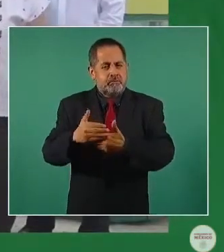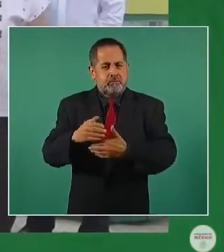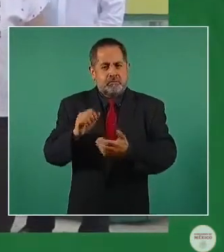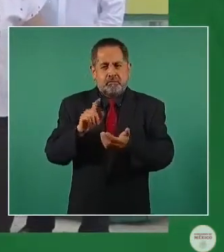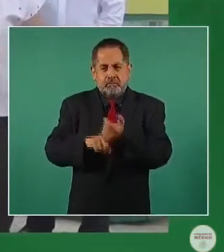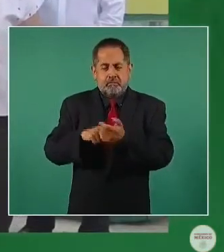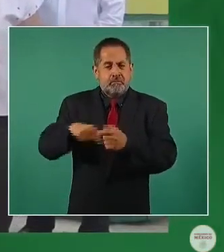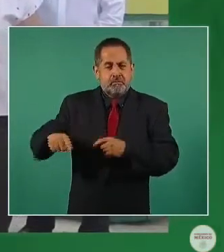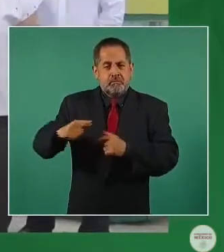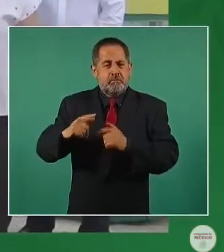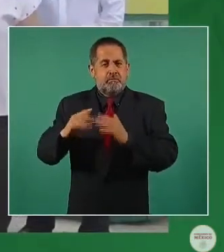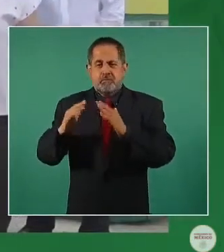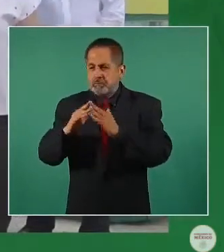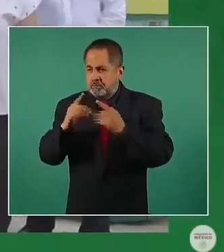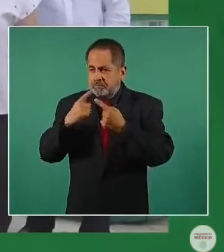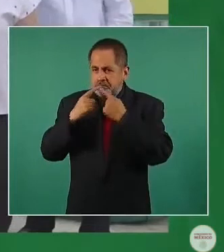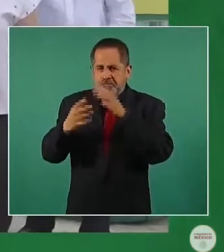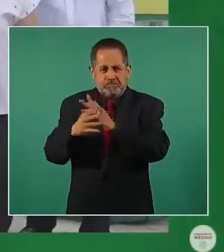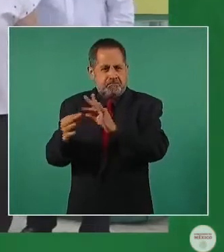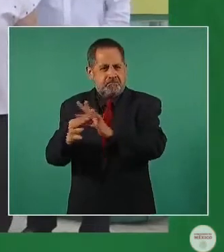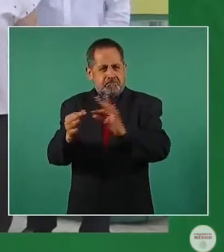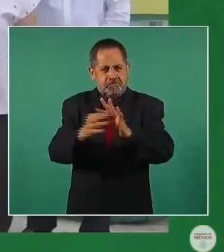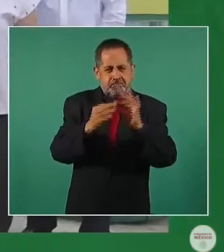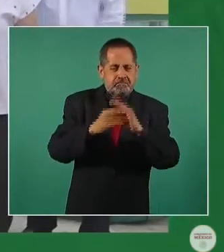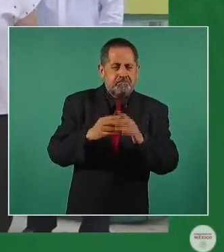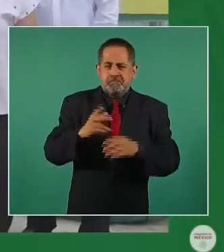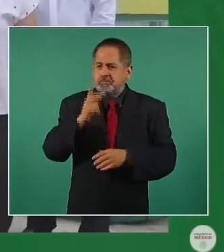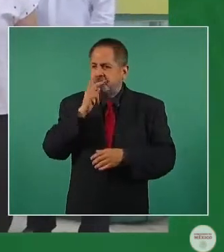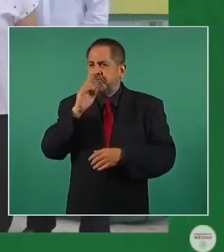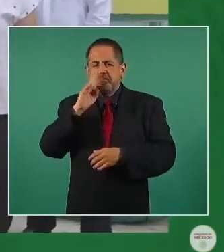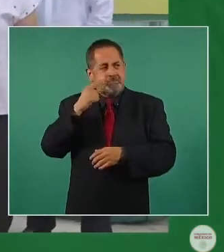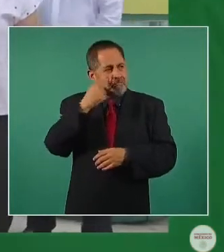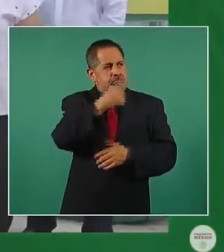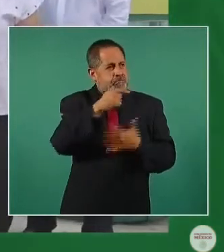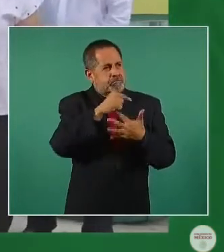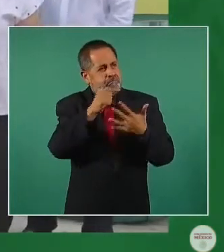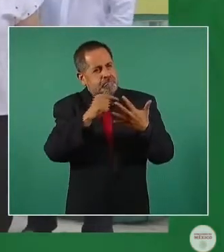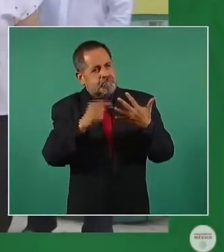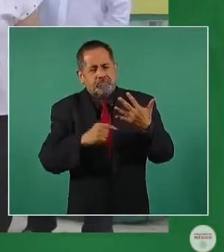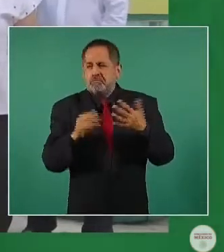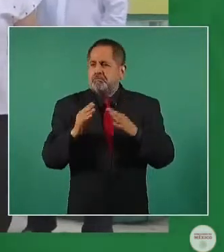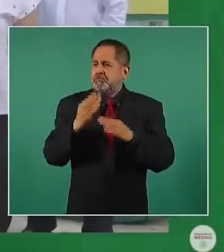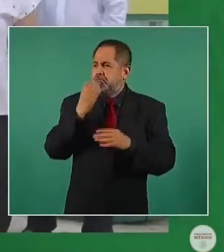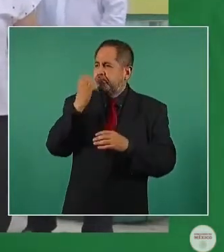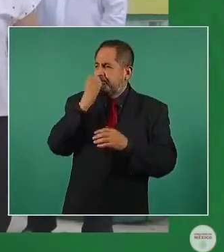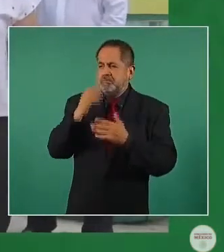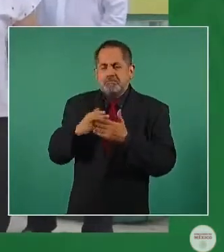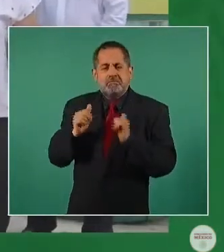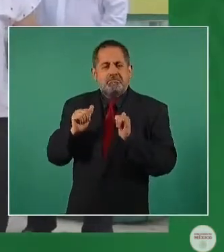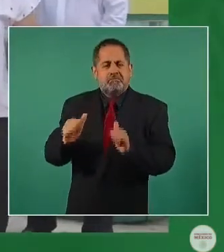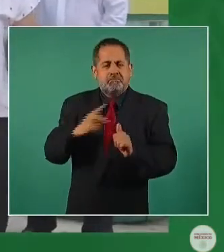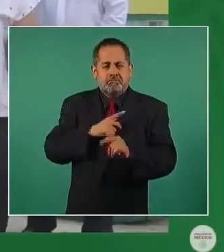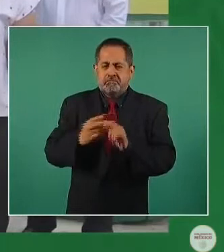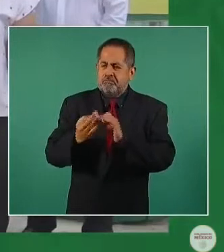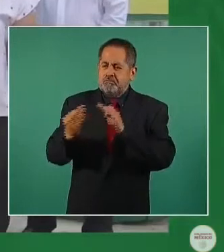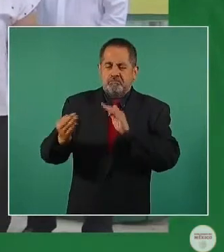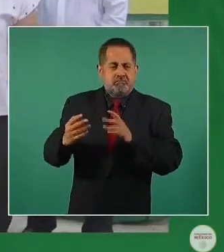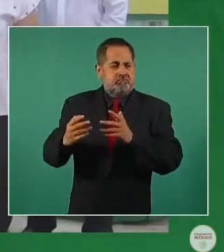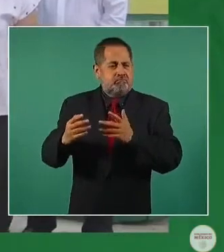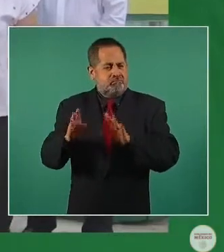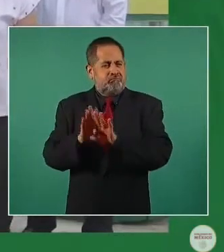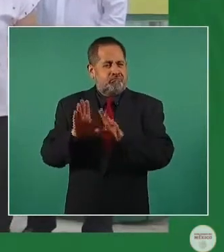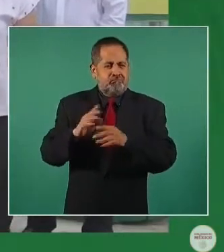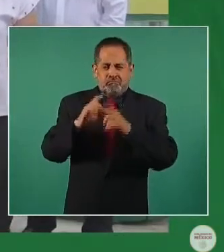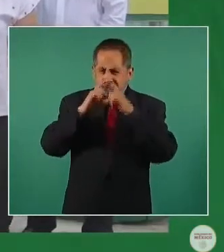sus casas a explicarle a sus padres las medidas de seguridad y cómo debemos mantener la guardia alta